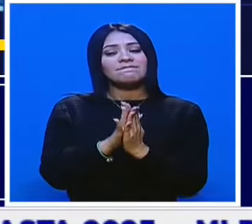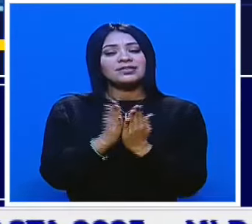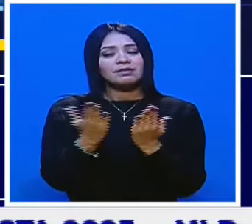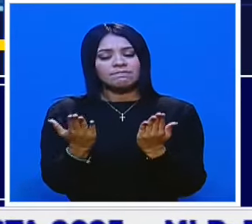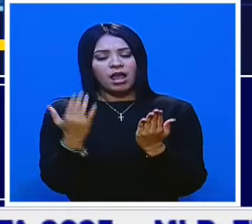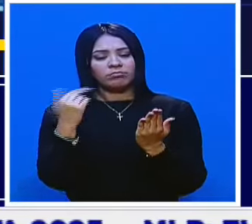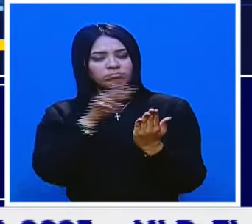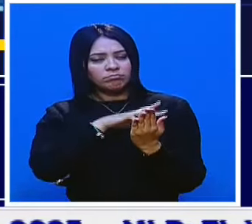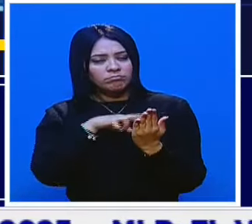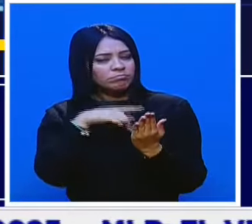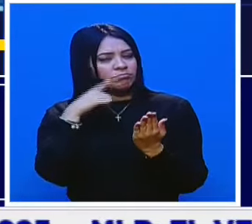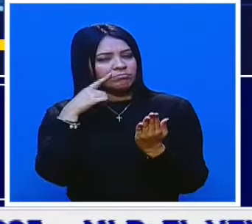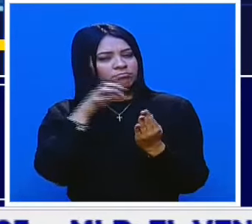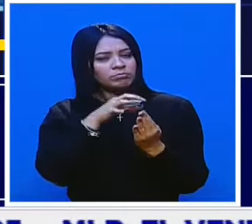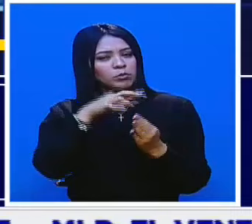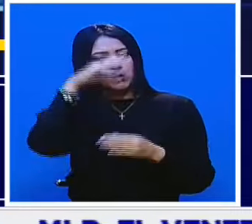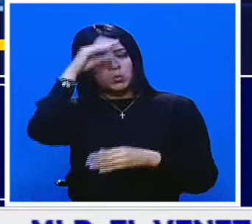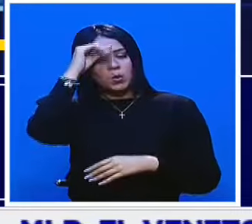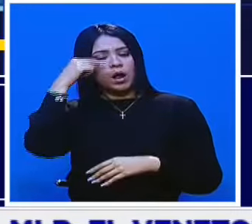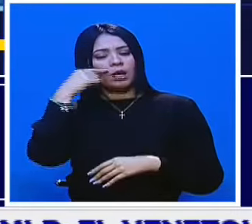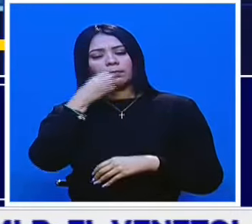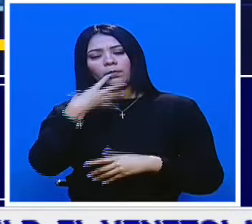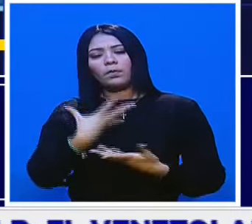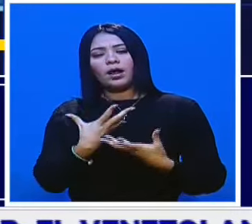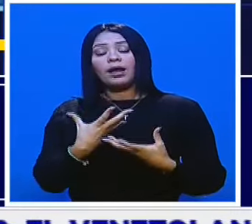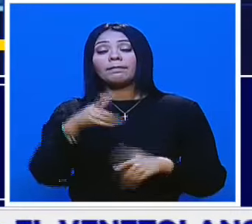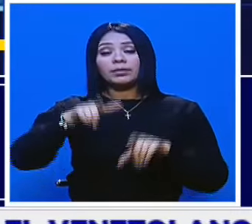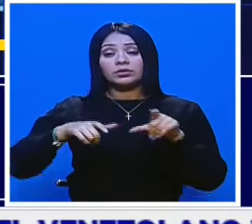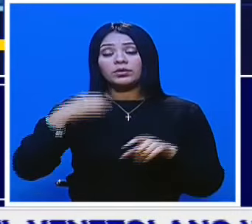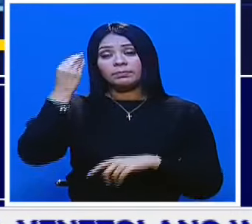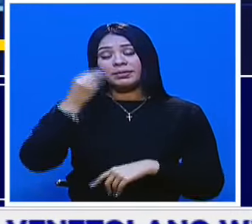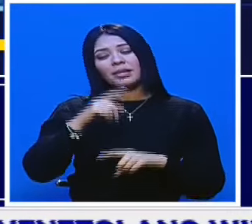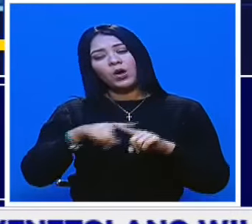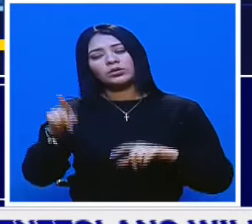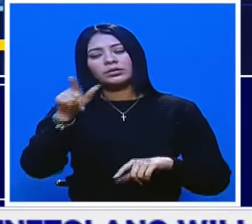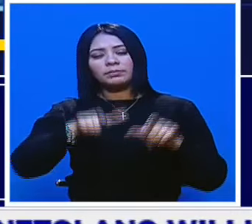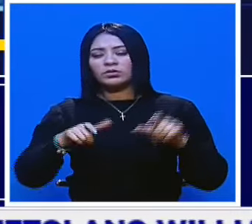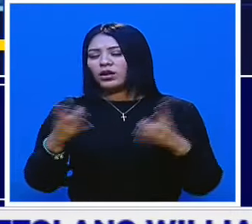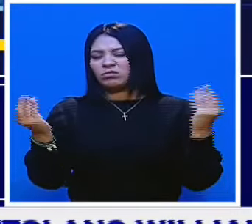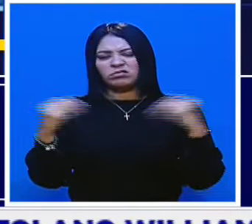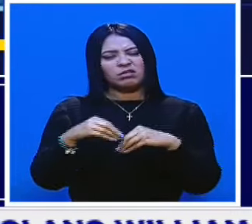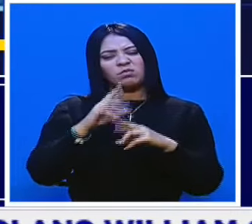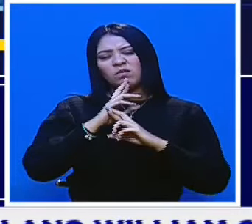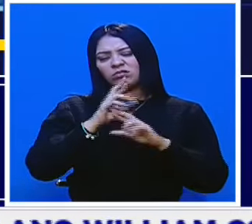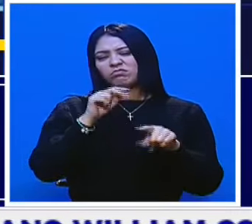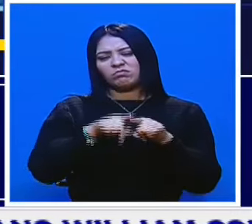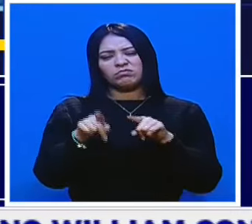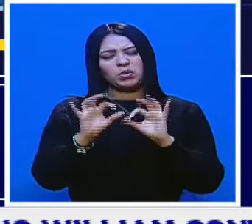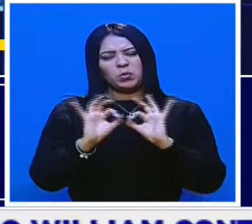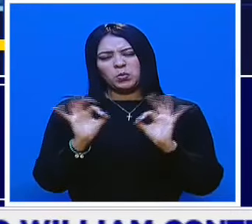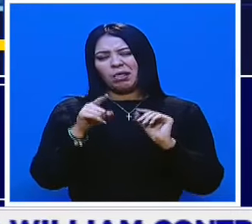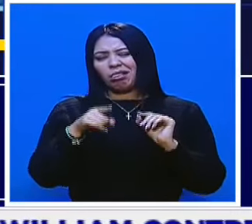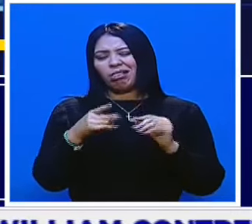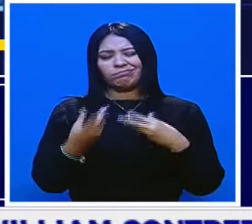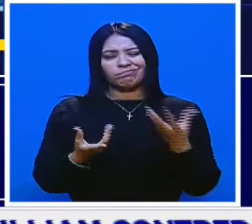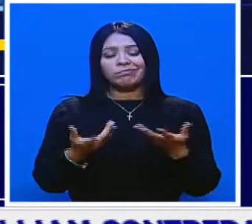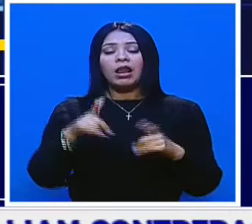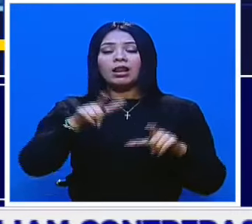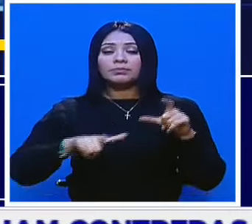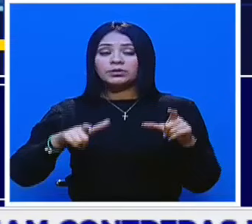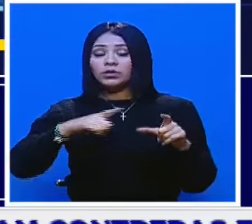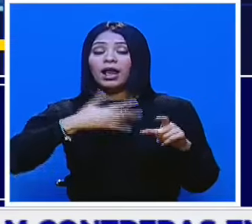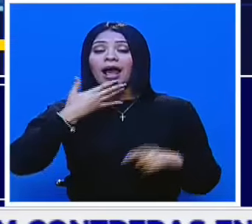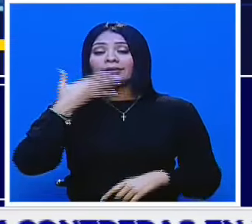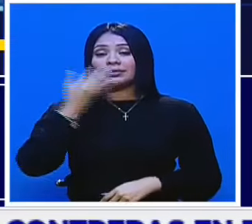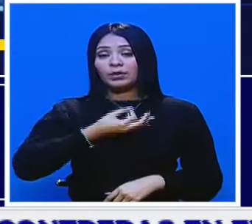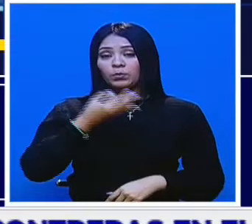devotos fue una experiencia enriquecedora, mientras que para otros criticaron que las respuestas serían genéricas. Sus creadores